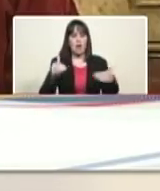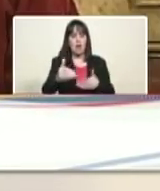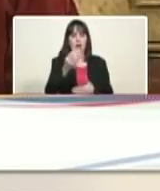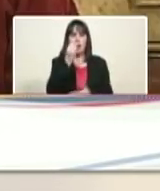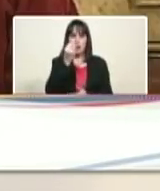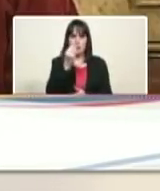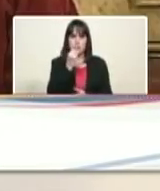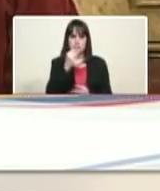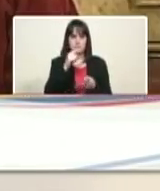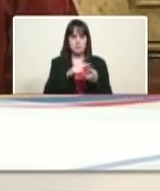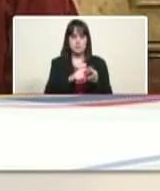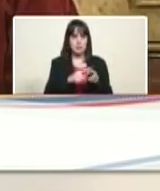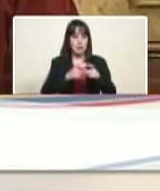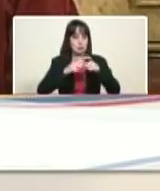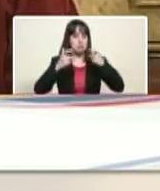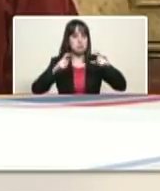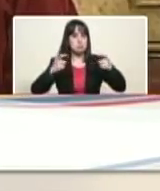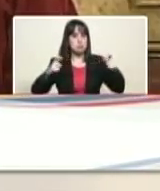ampliar los CLAP,